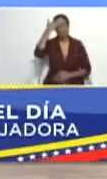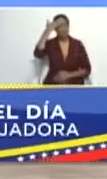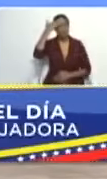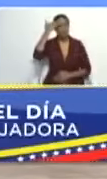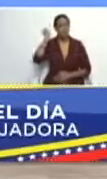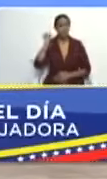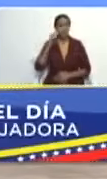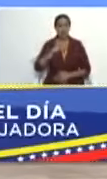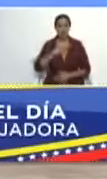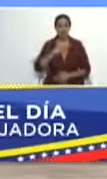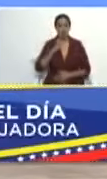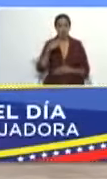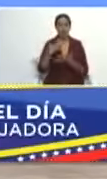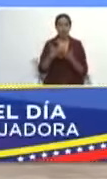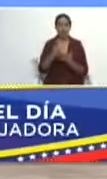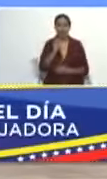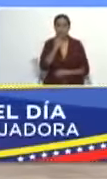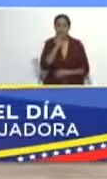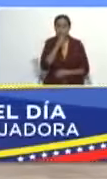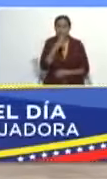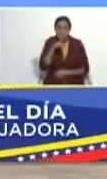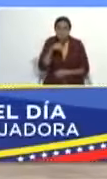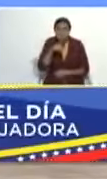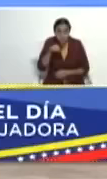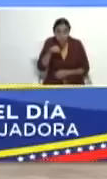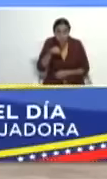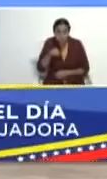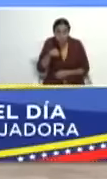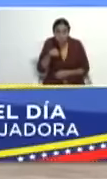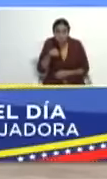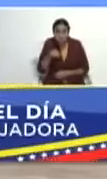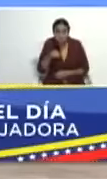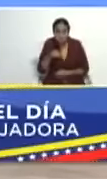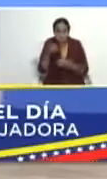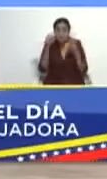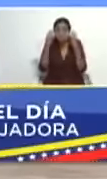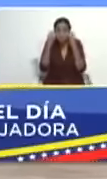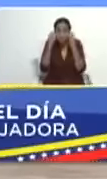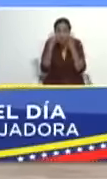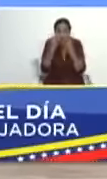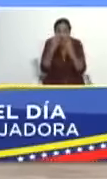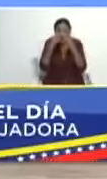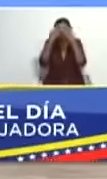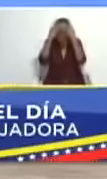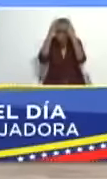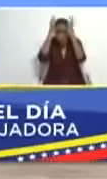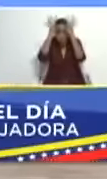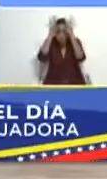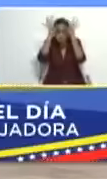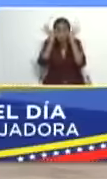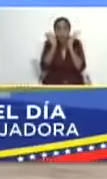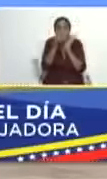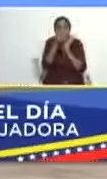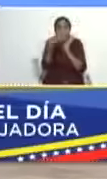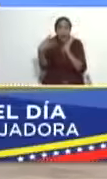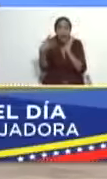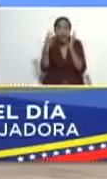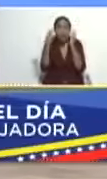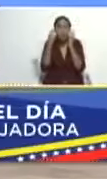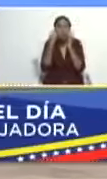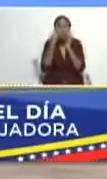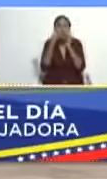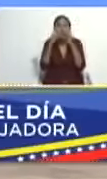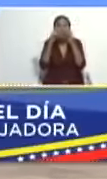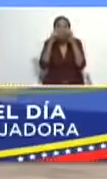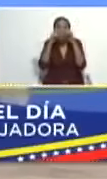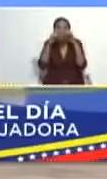Llegaré a viejito, me saldrán más canas y se me pondrá el cabello blanquito y los bigotes